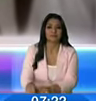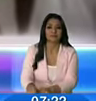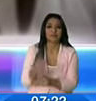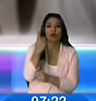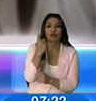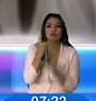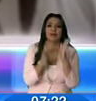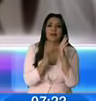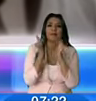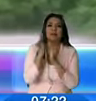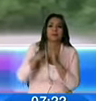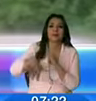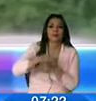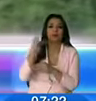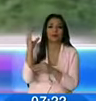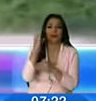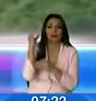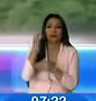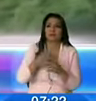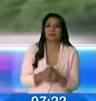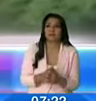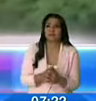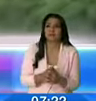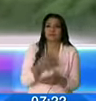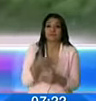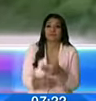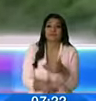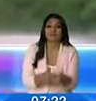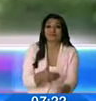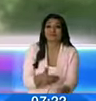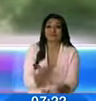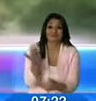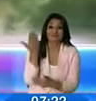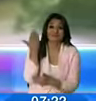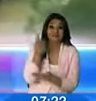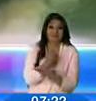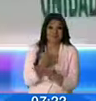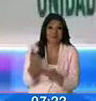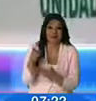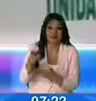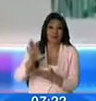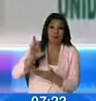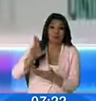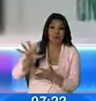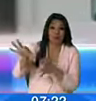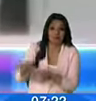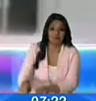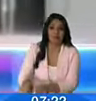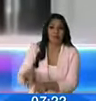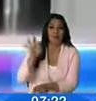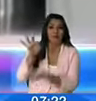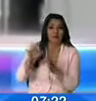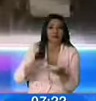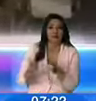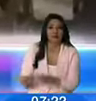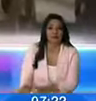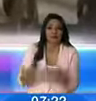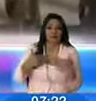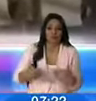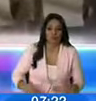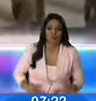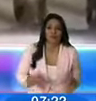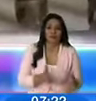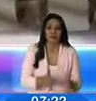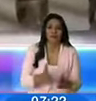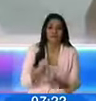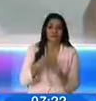en territorio colombiano. Los cuerpos aparecieron la semana anterior en la zona de Tumaco. Luego de cumplir las diligencias fueron repatriados y el fin de